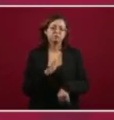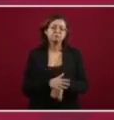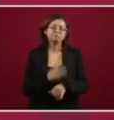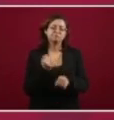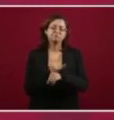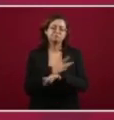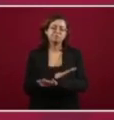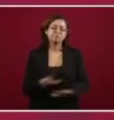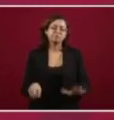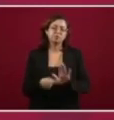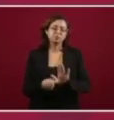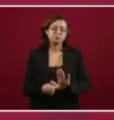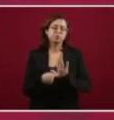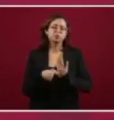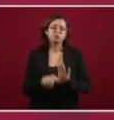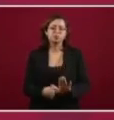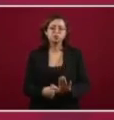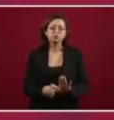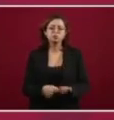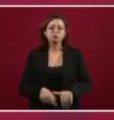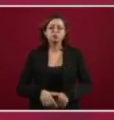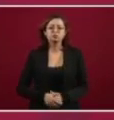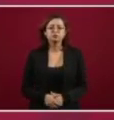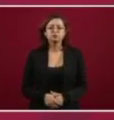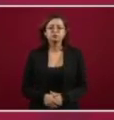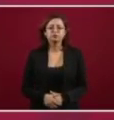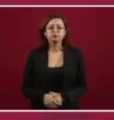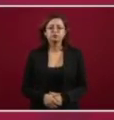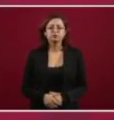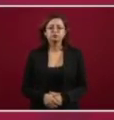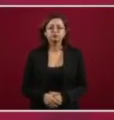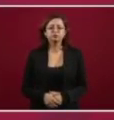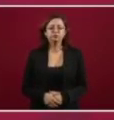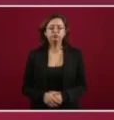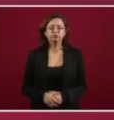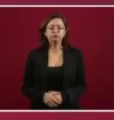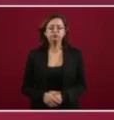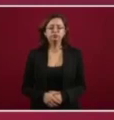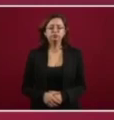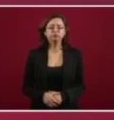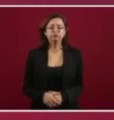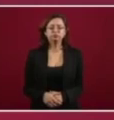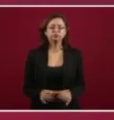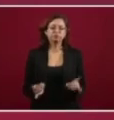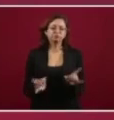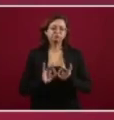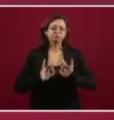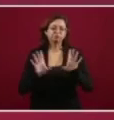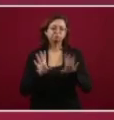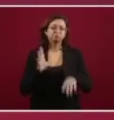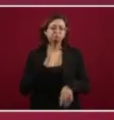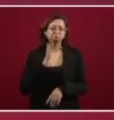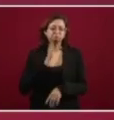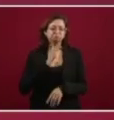información que tenemos sobre este acontecimiento.